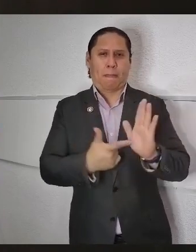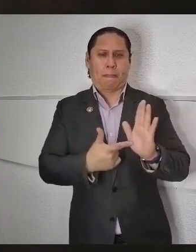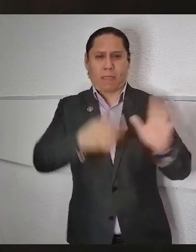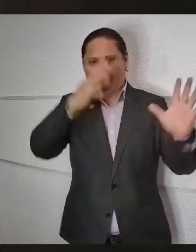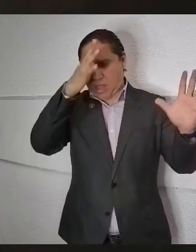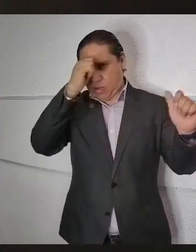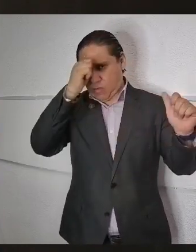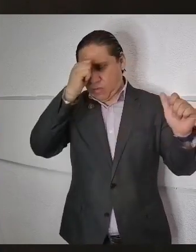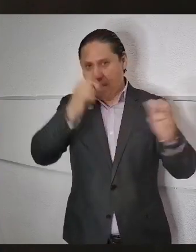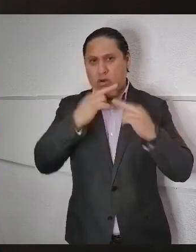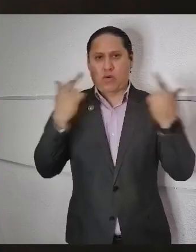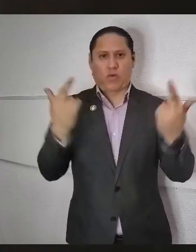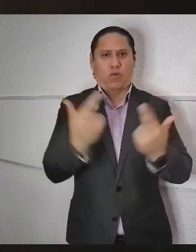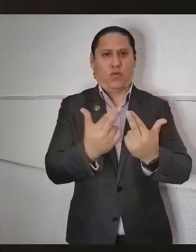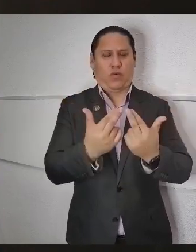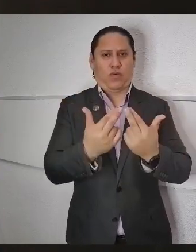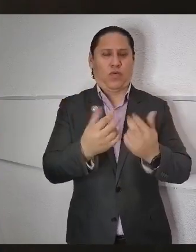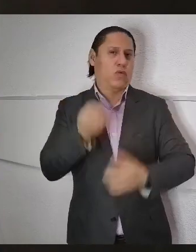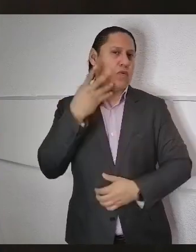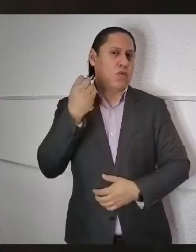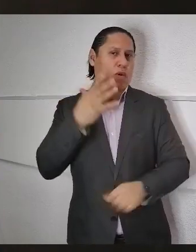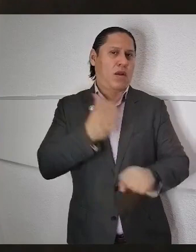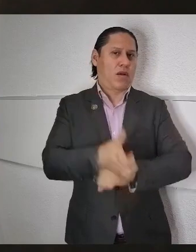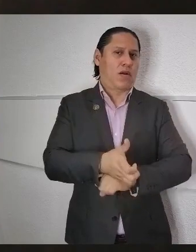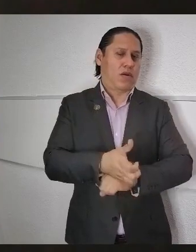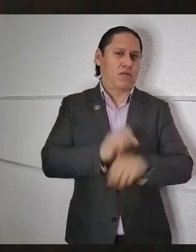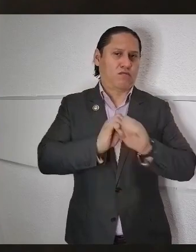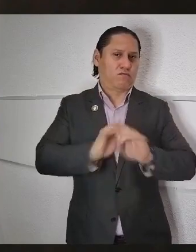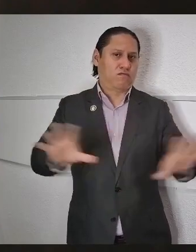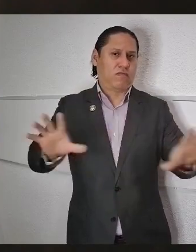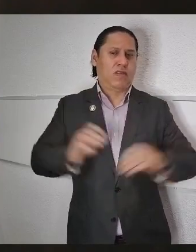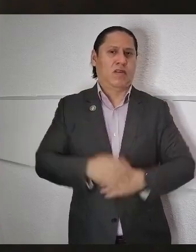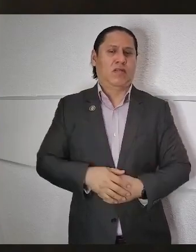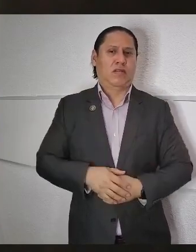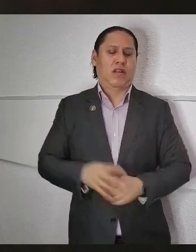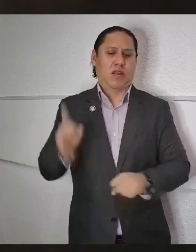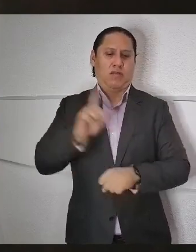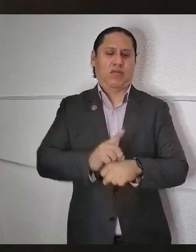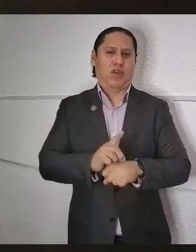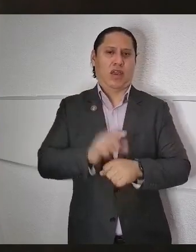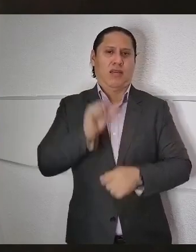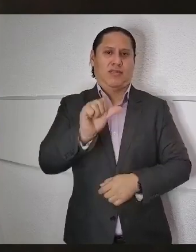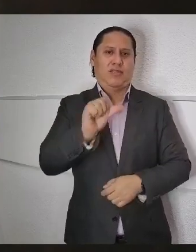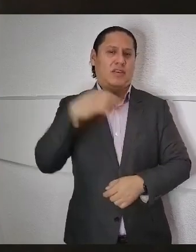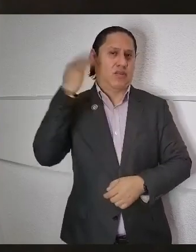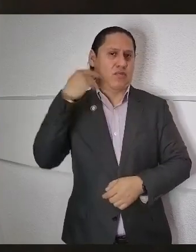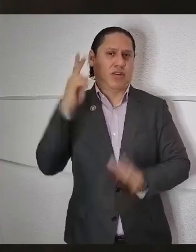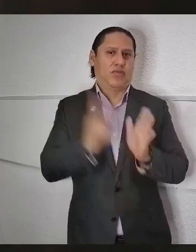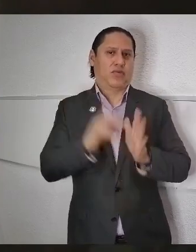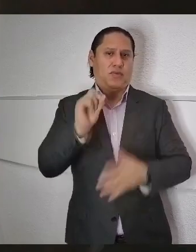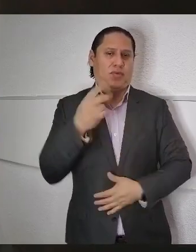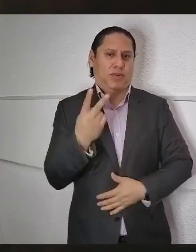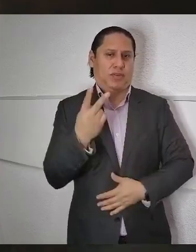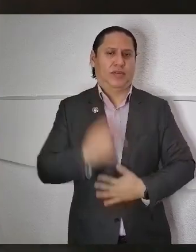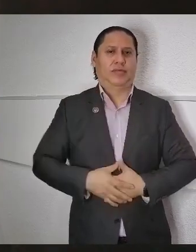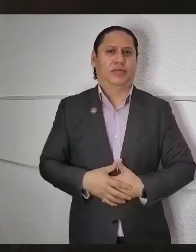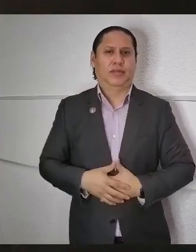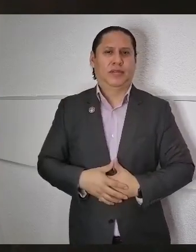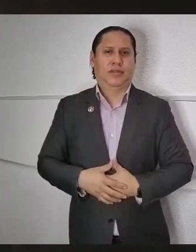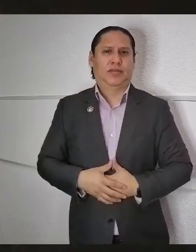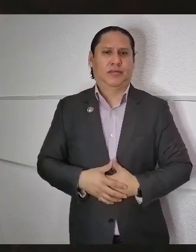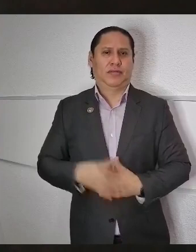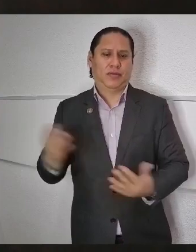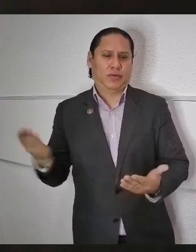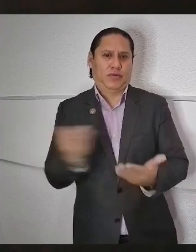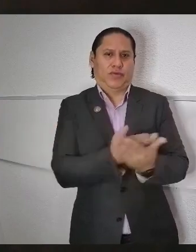acuerdo de cabildo tomado en la sesión extraordinaria pública celebrada el pasado 16 de marzo del 2022, se